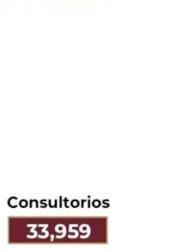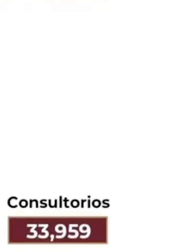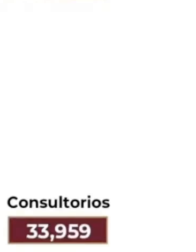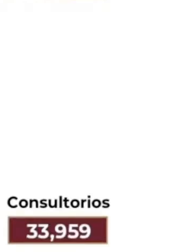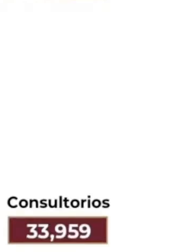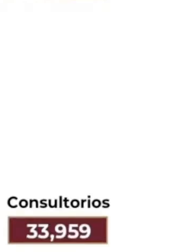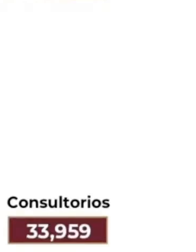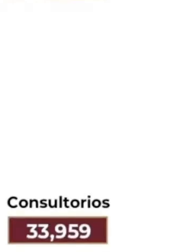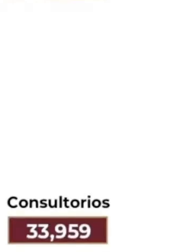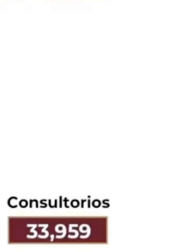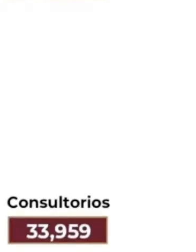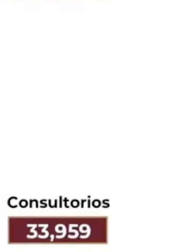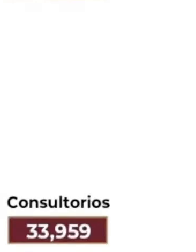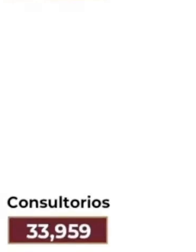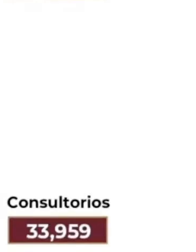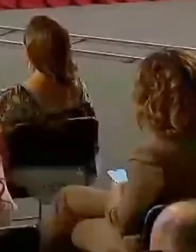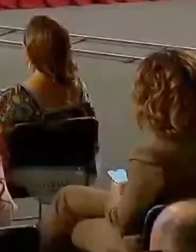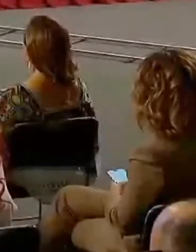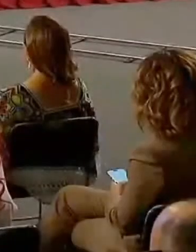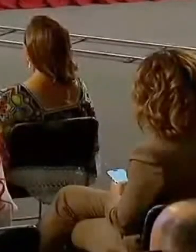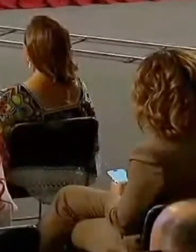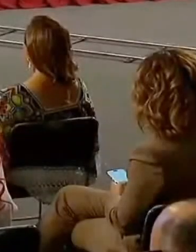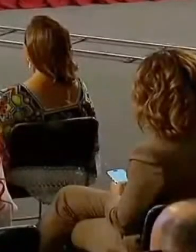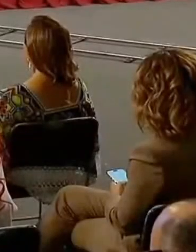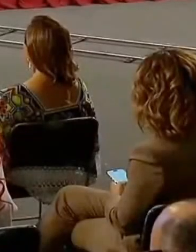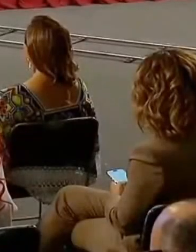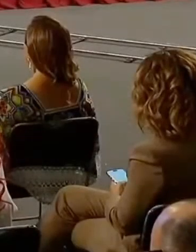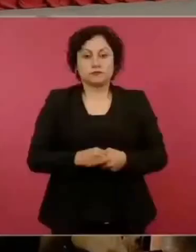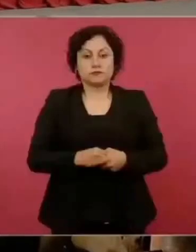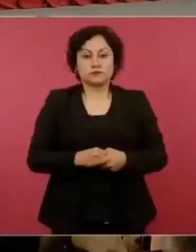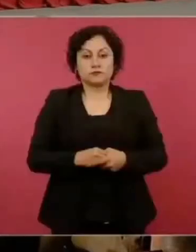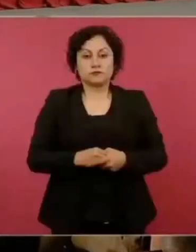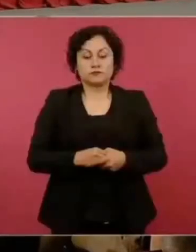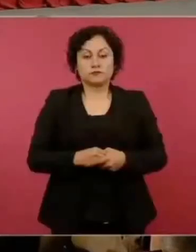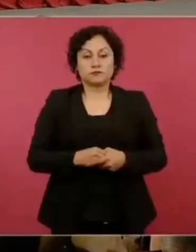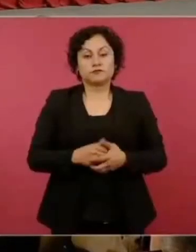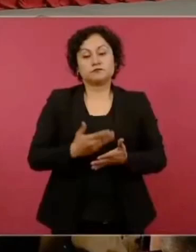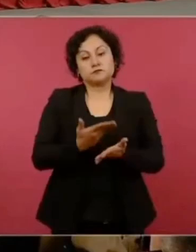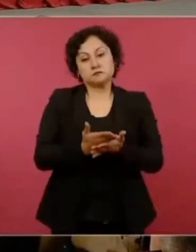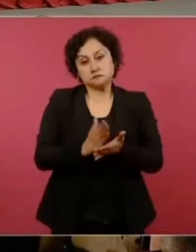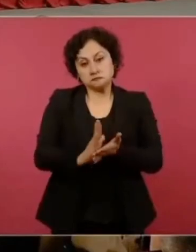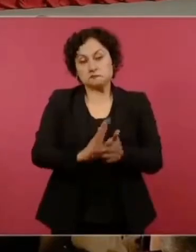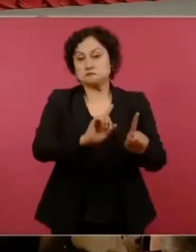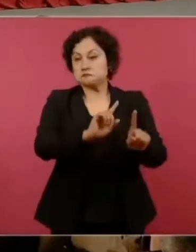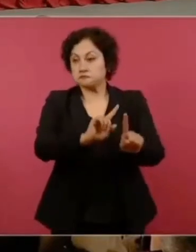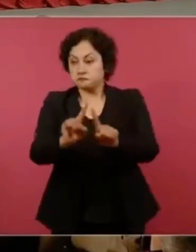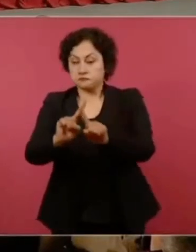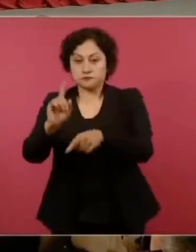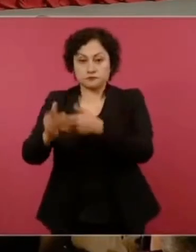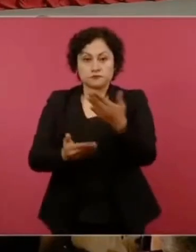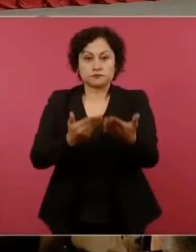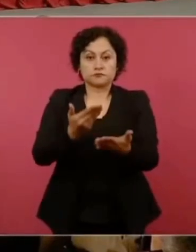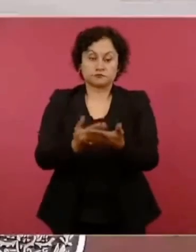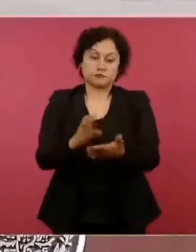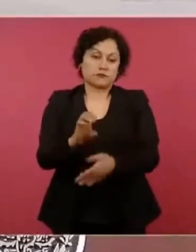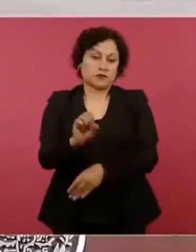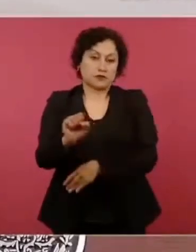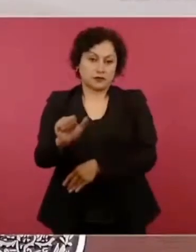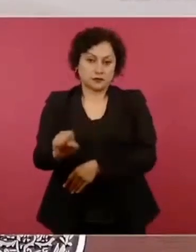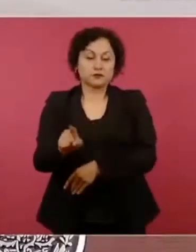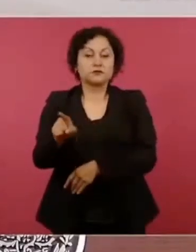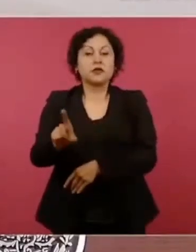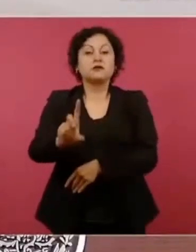han transferido 292 centros de salud con servicios ampliados, lo que se conoce como CESAS. Un total